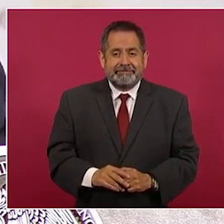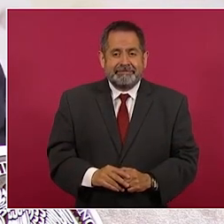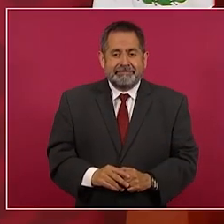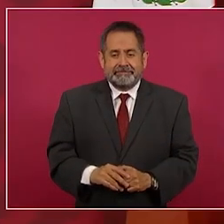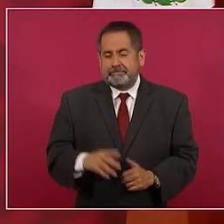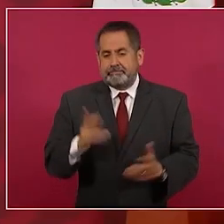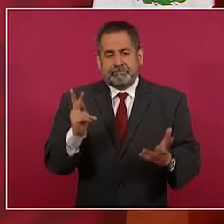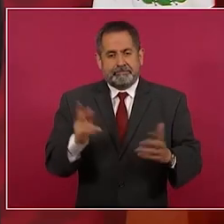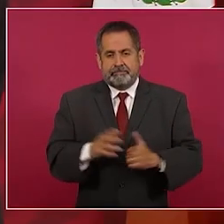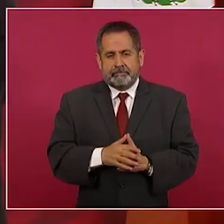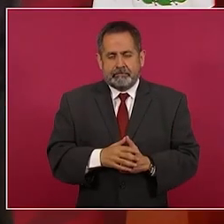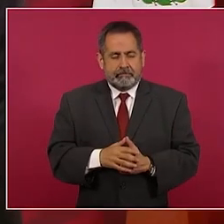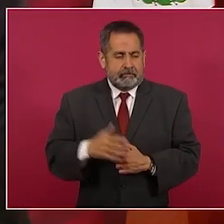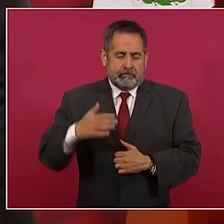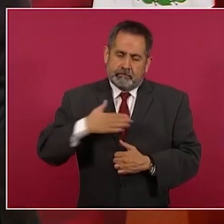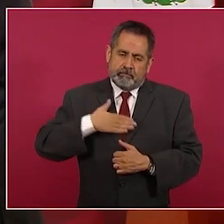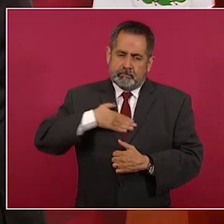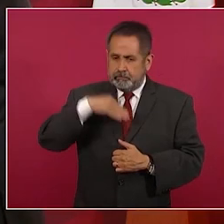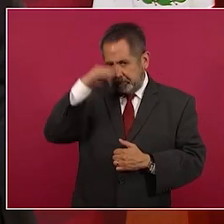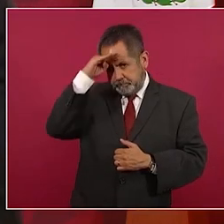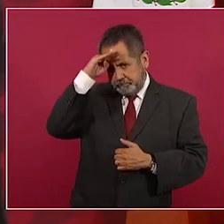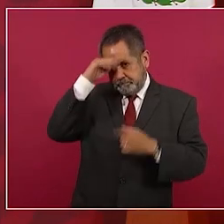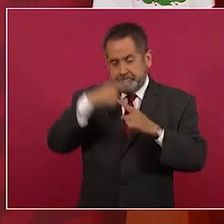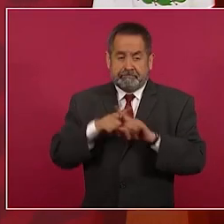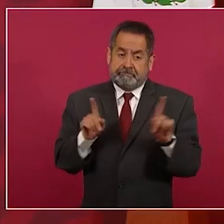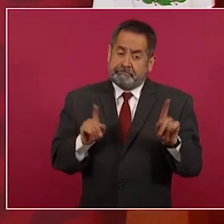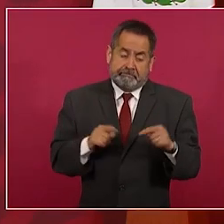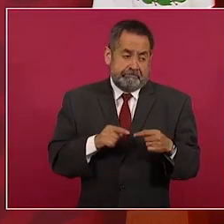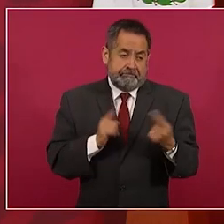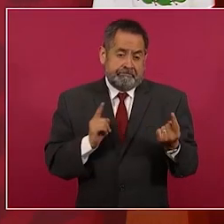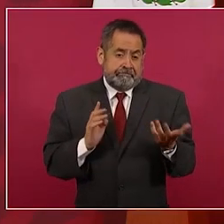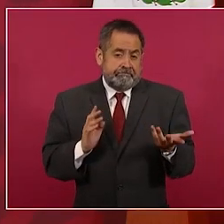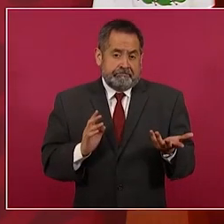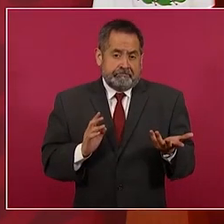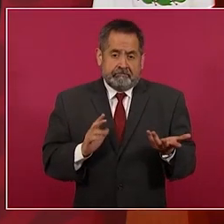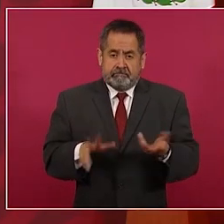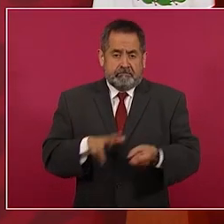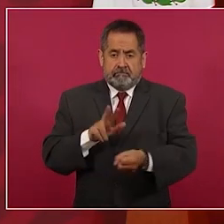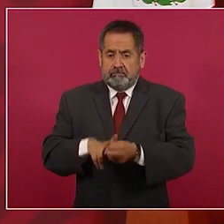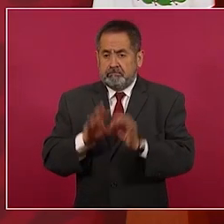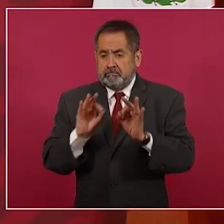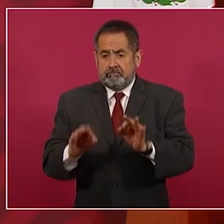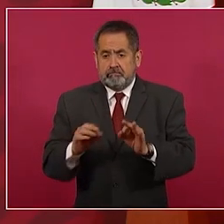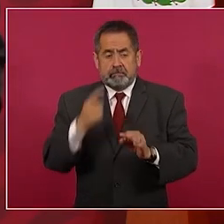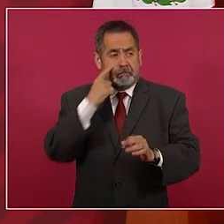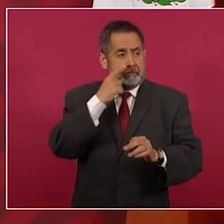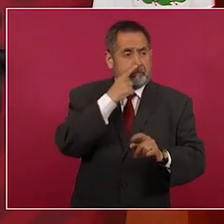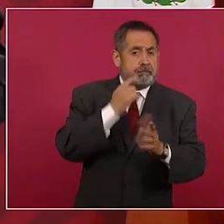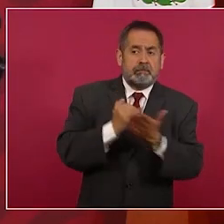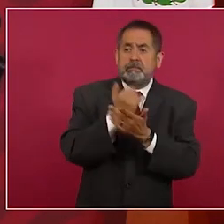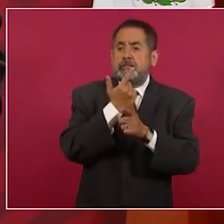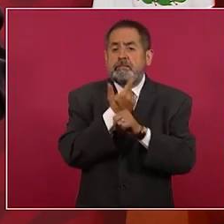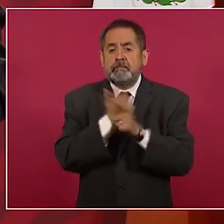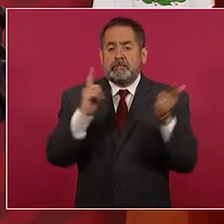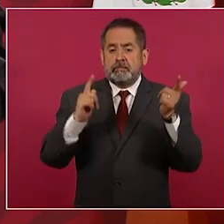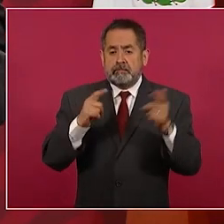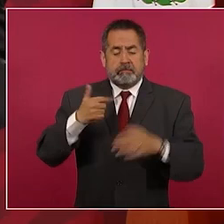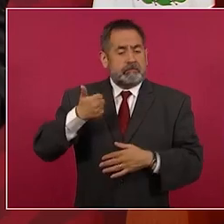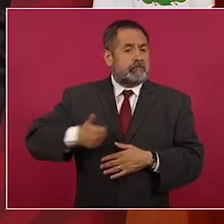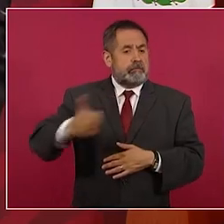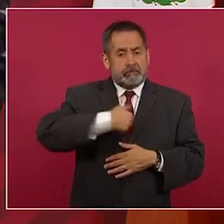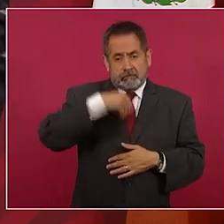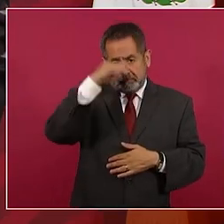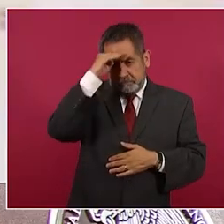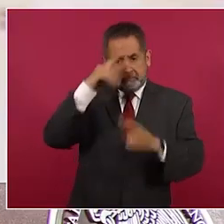Nada más que, pues yo pienso de otra forma. Y es normal en una democracia. No podemos todos pensar de la